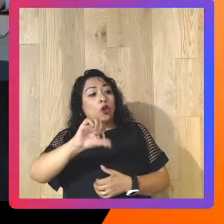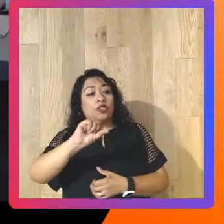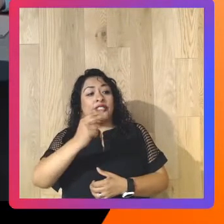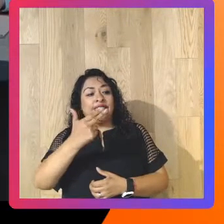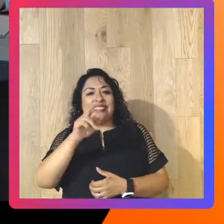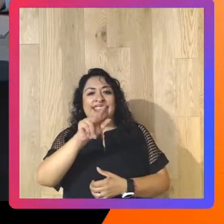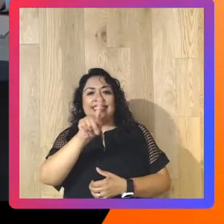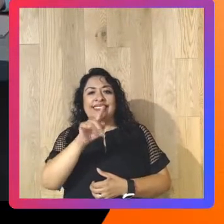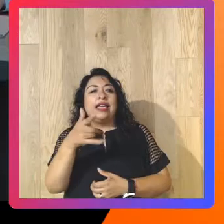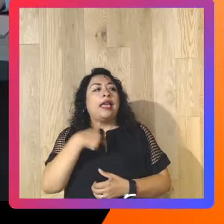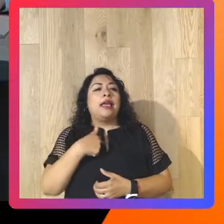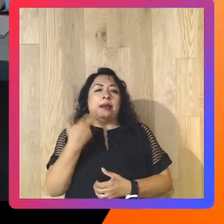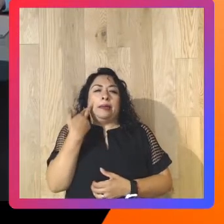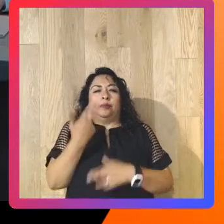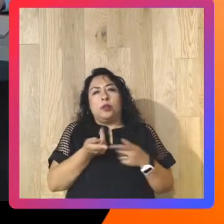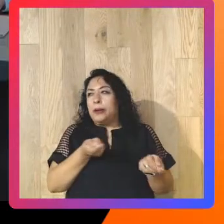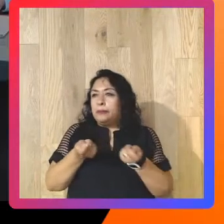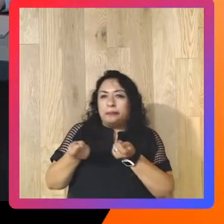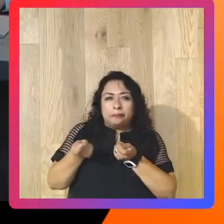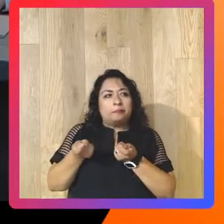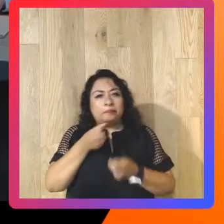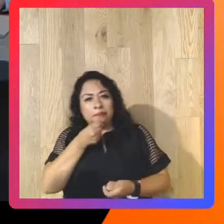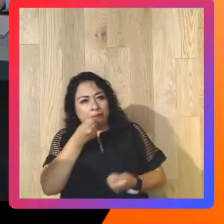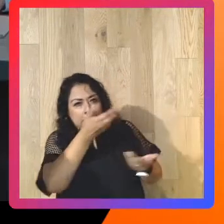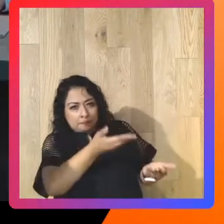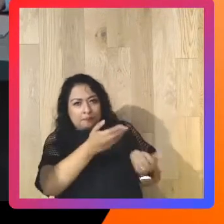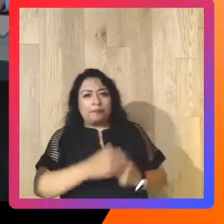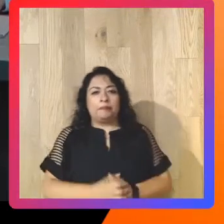nos acompaña como moderadora. Te paso el micrófono.